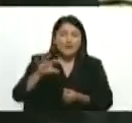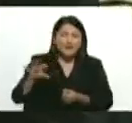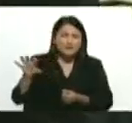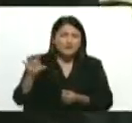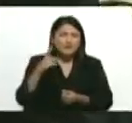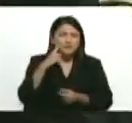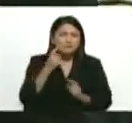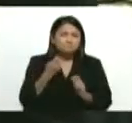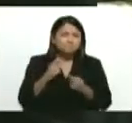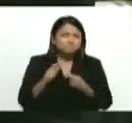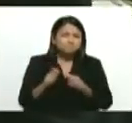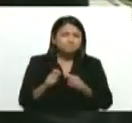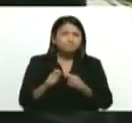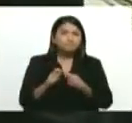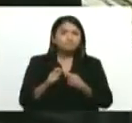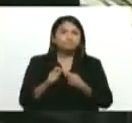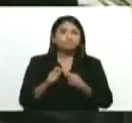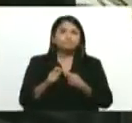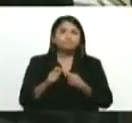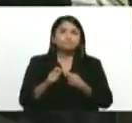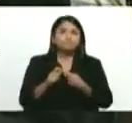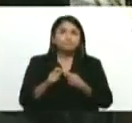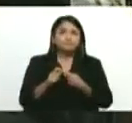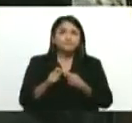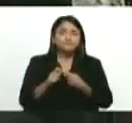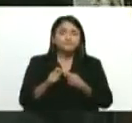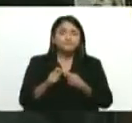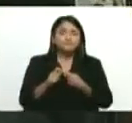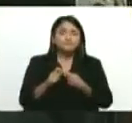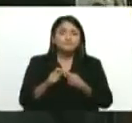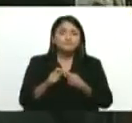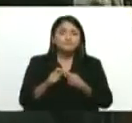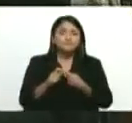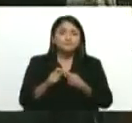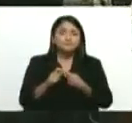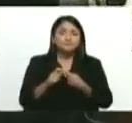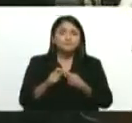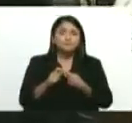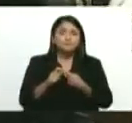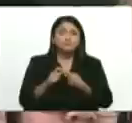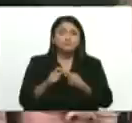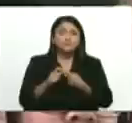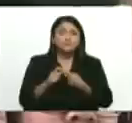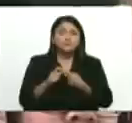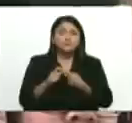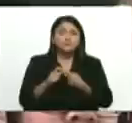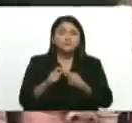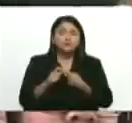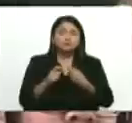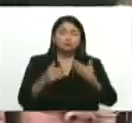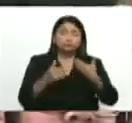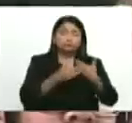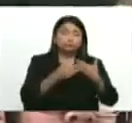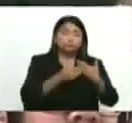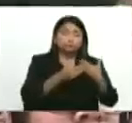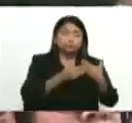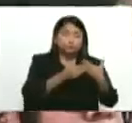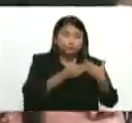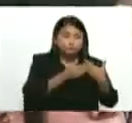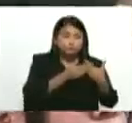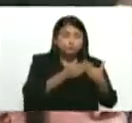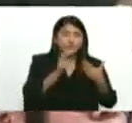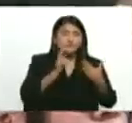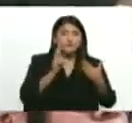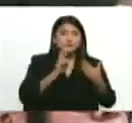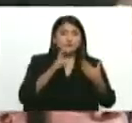pretende continuar una estrategia que desde hace más de 10 años intentan